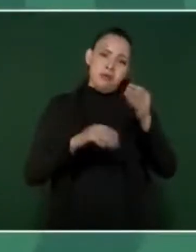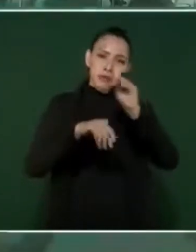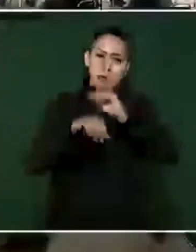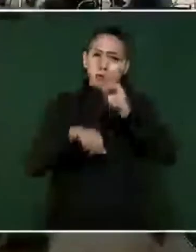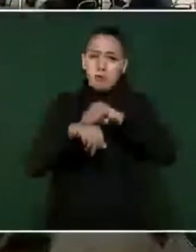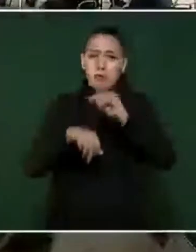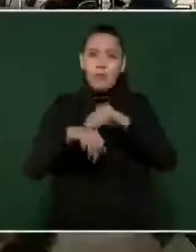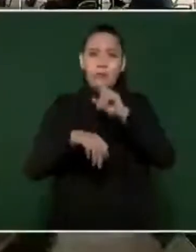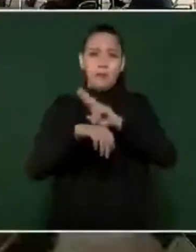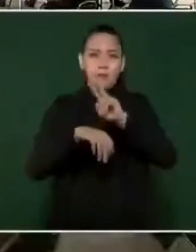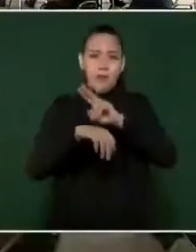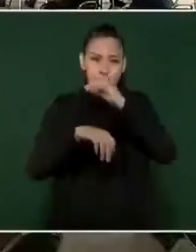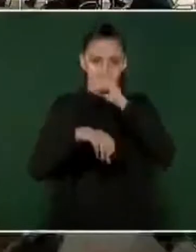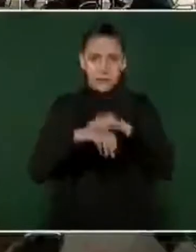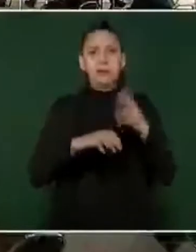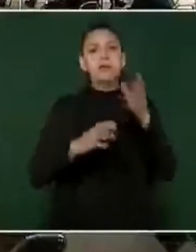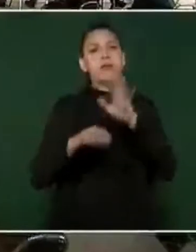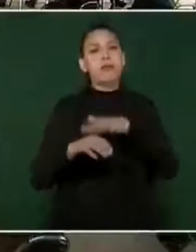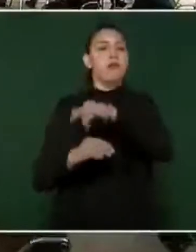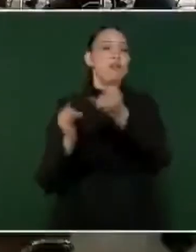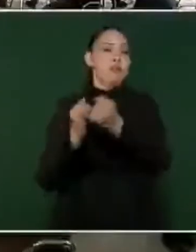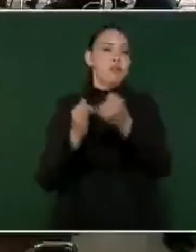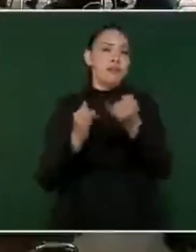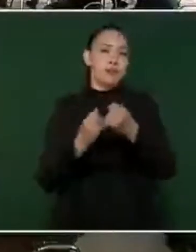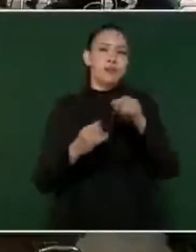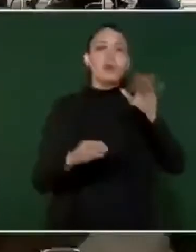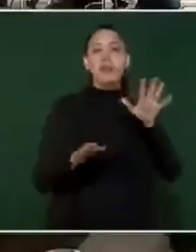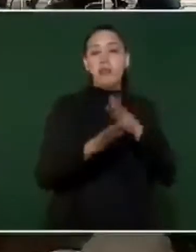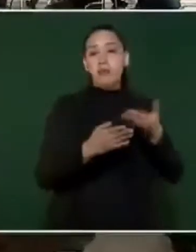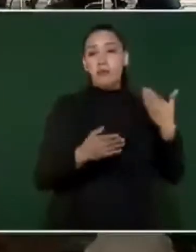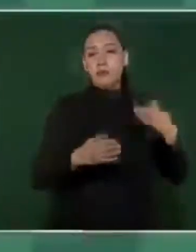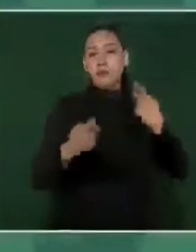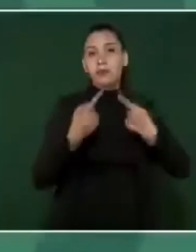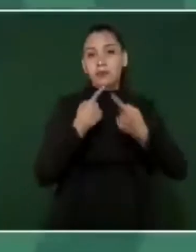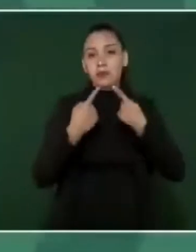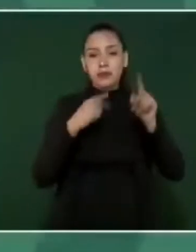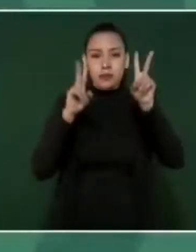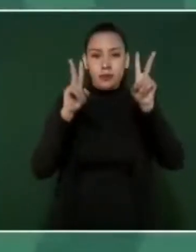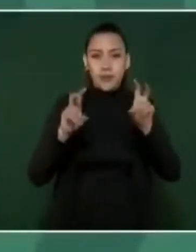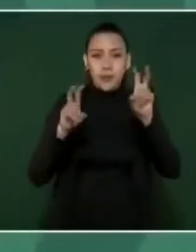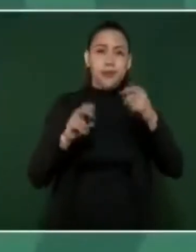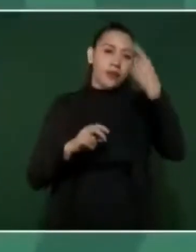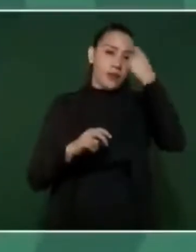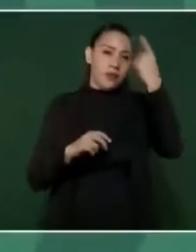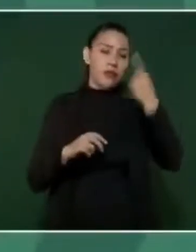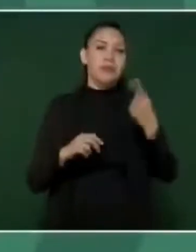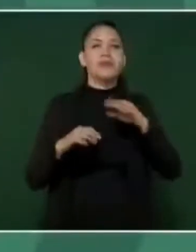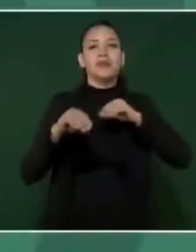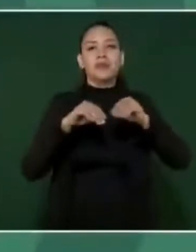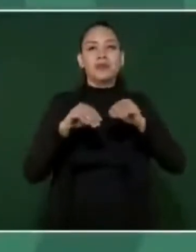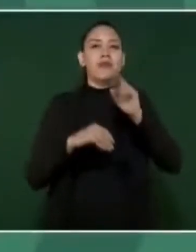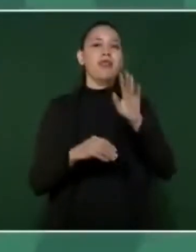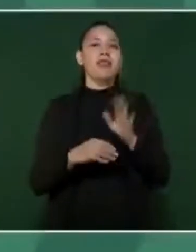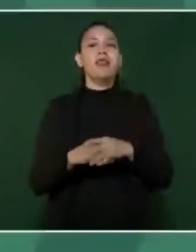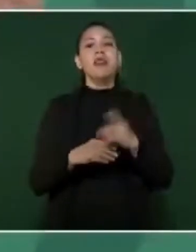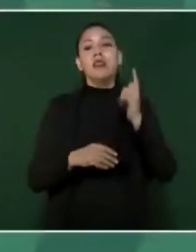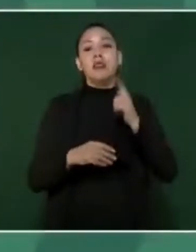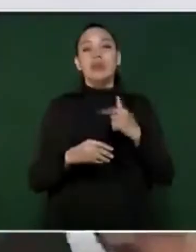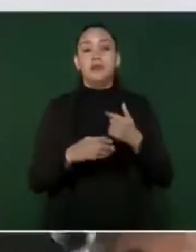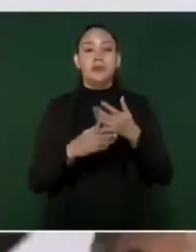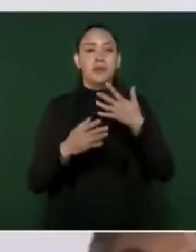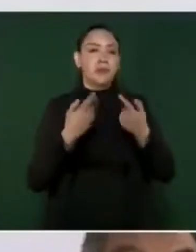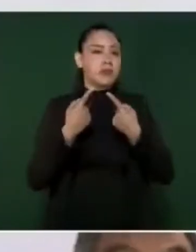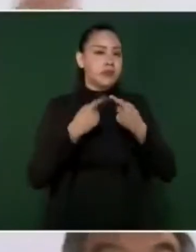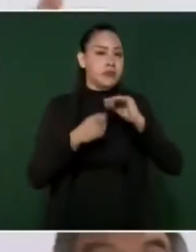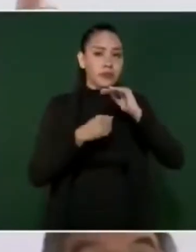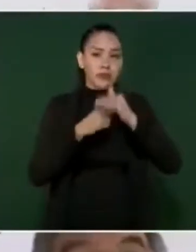tocó, el que tiene que ver con el entendimiento bicentenario, porque se comentó que acaba de ser la reunión. No voy a repetir los resultados porque ya se los comenté a ustedes. Lo principal